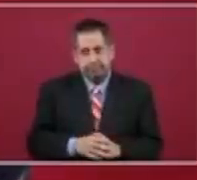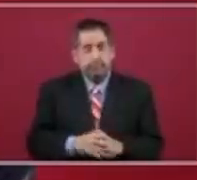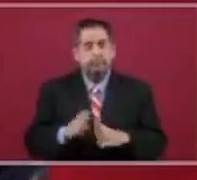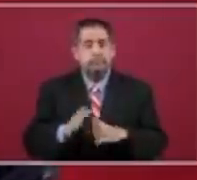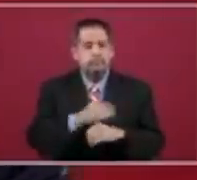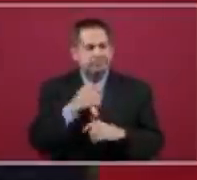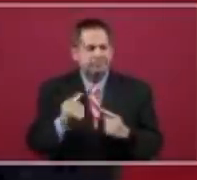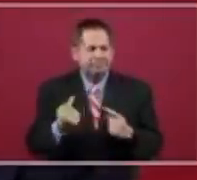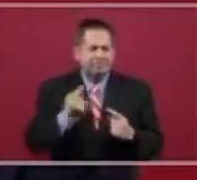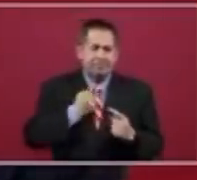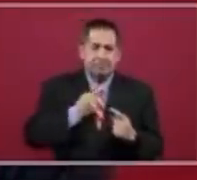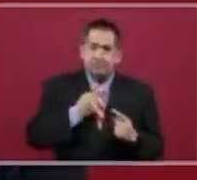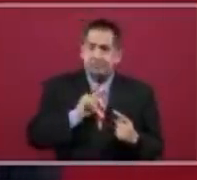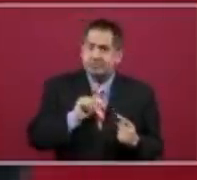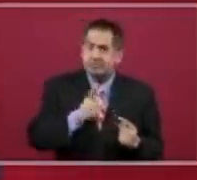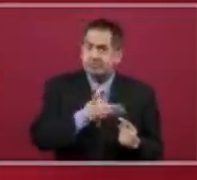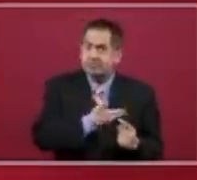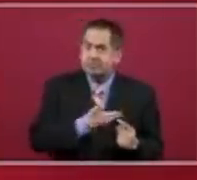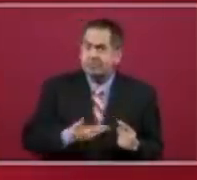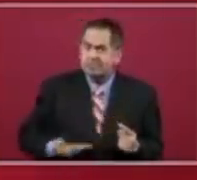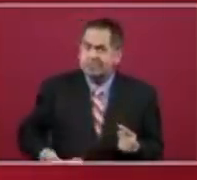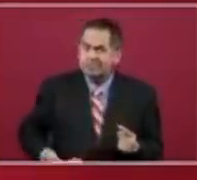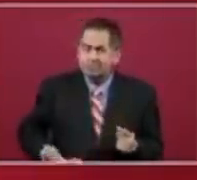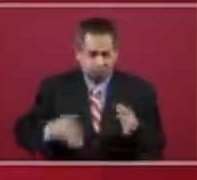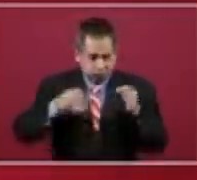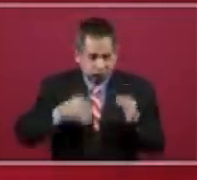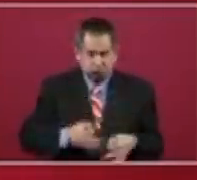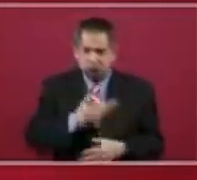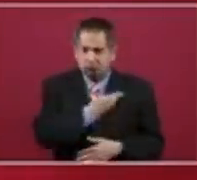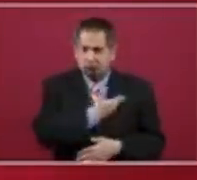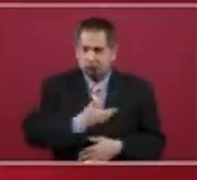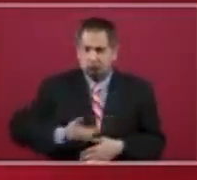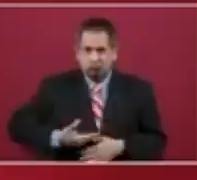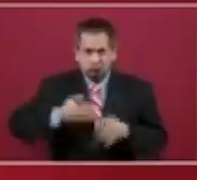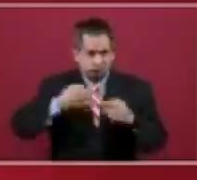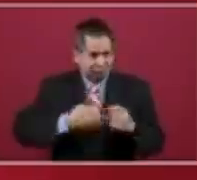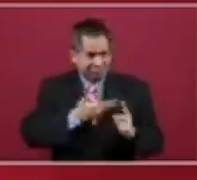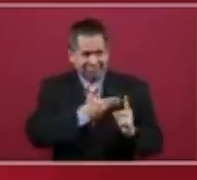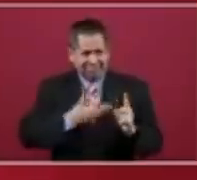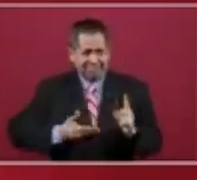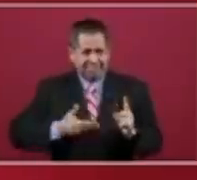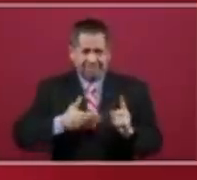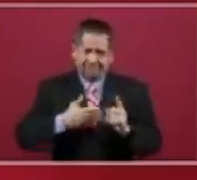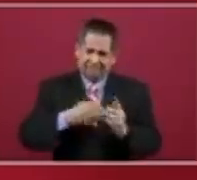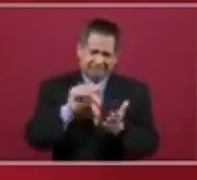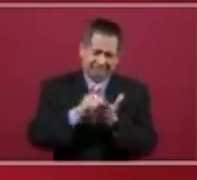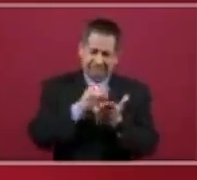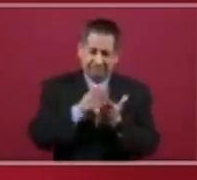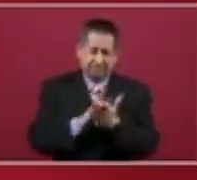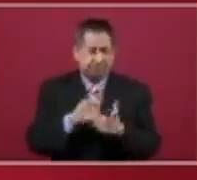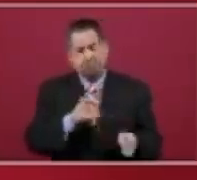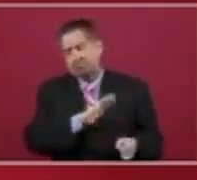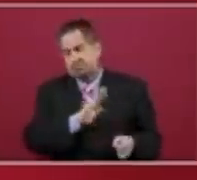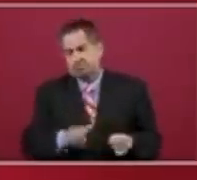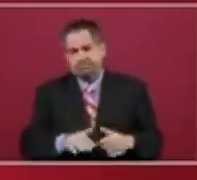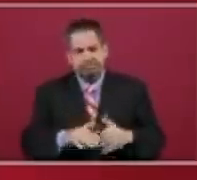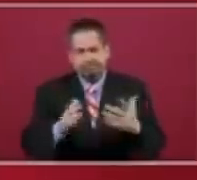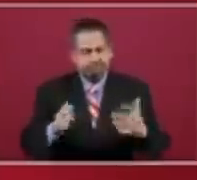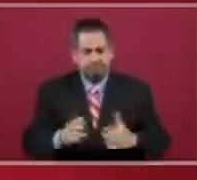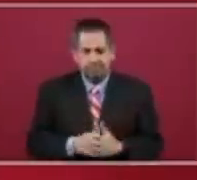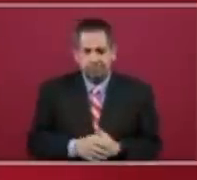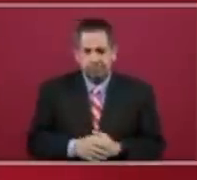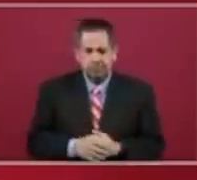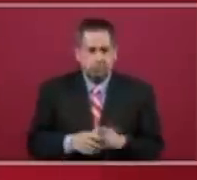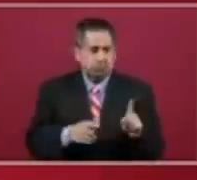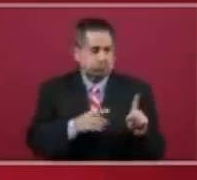se asesinó un presidente legal, legítimamente constituido, un